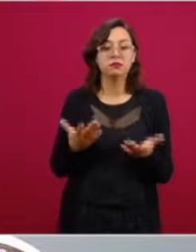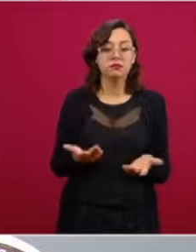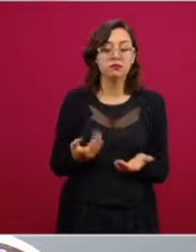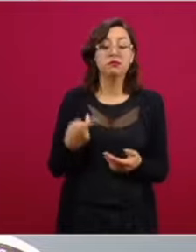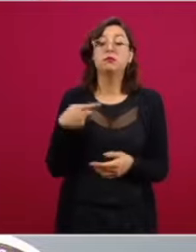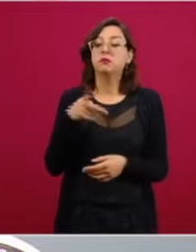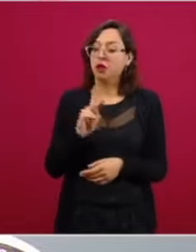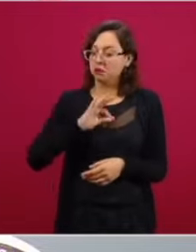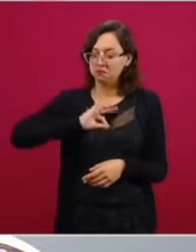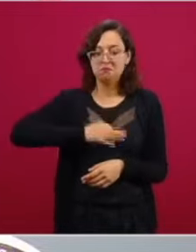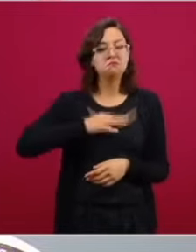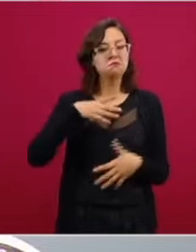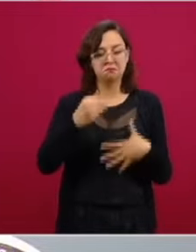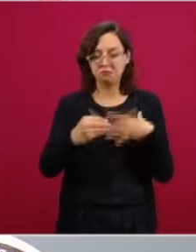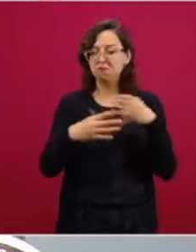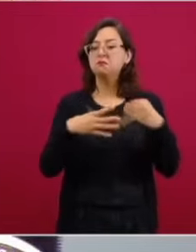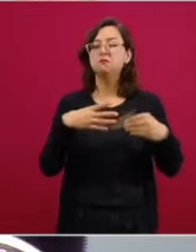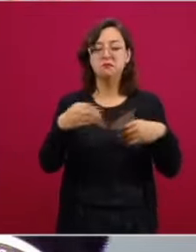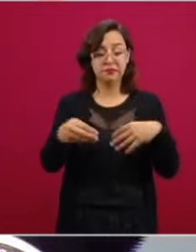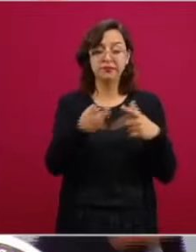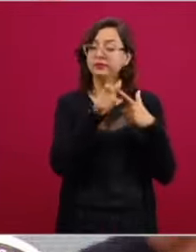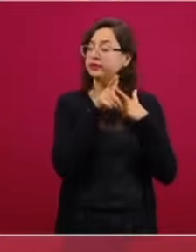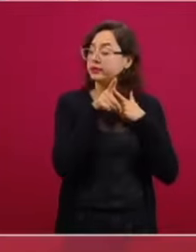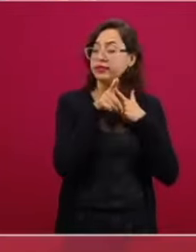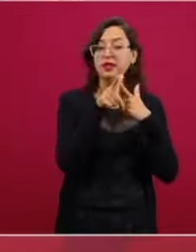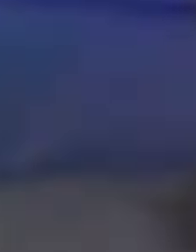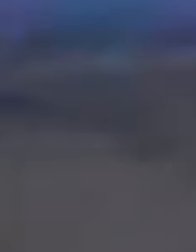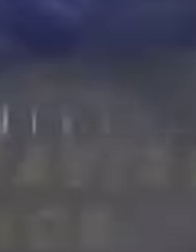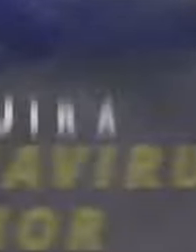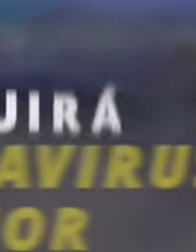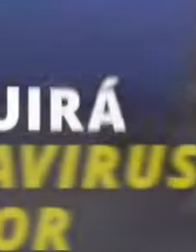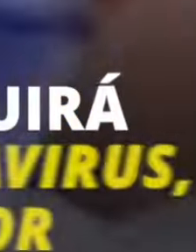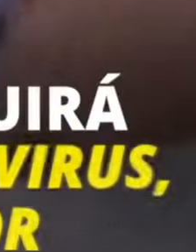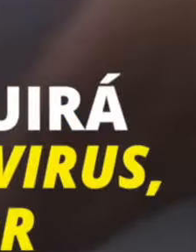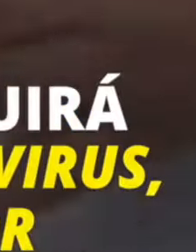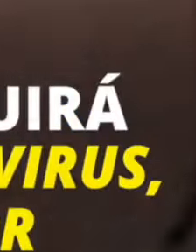seguiremos teniendo epidemia pero ya en una fase de declive